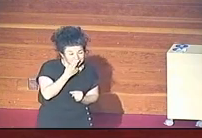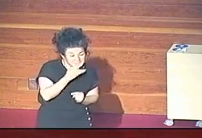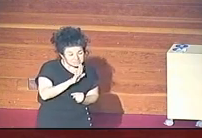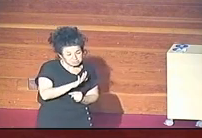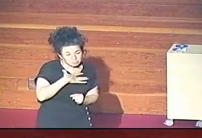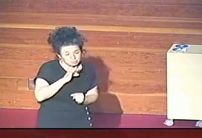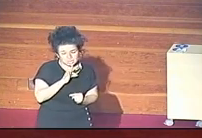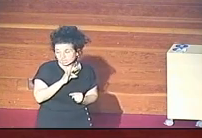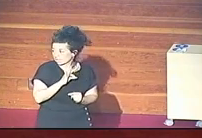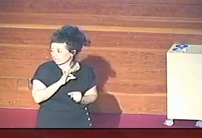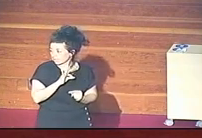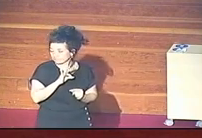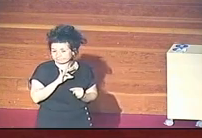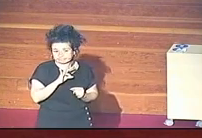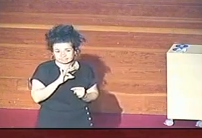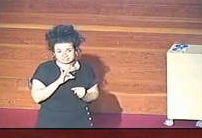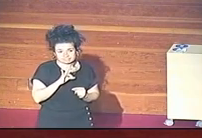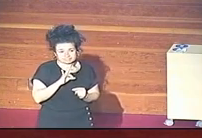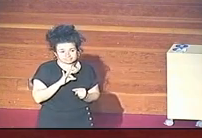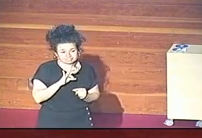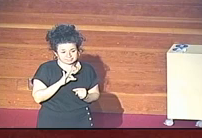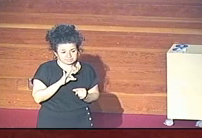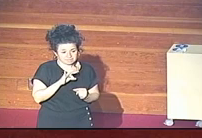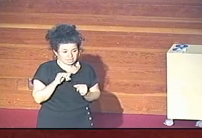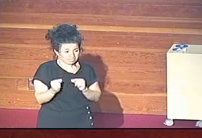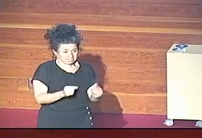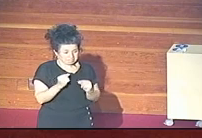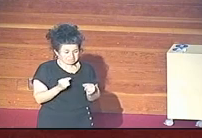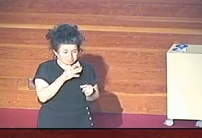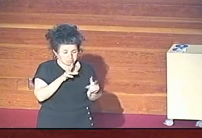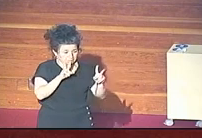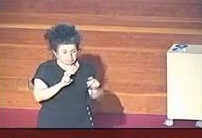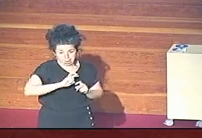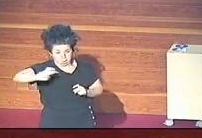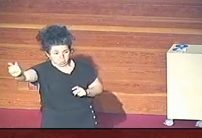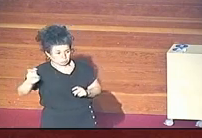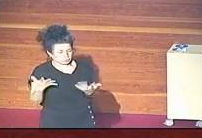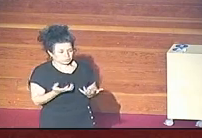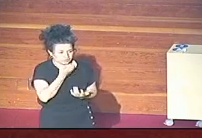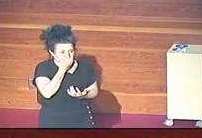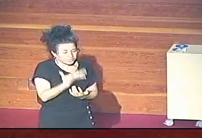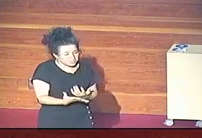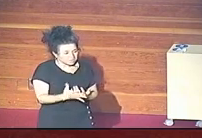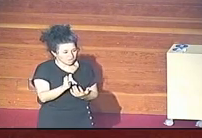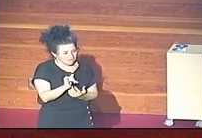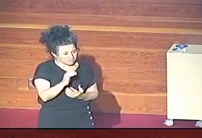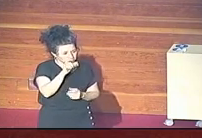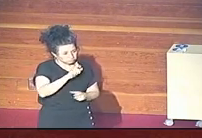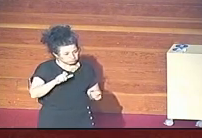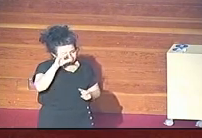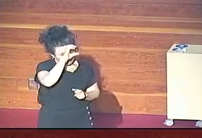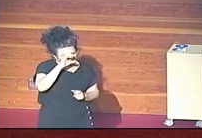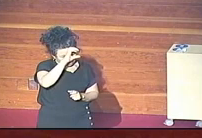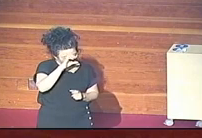por temas que no tienen nada que ver no entonces está bien que haya científicos y que